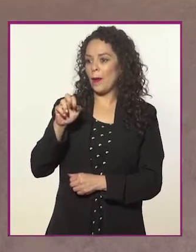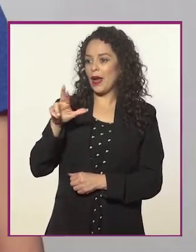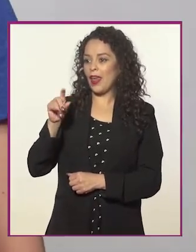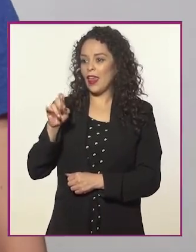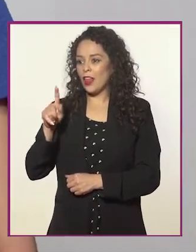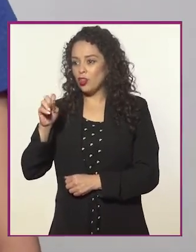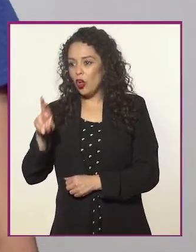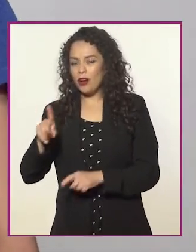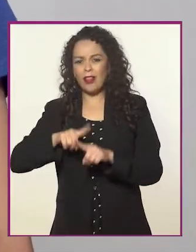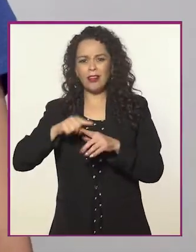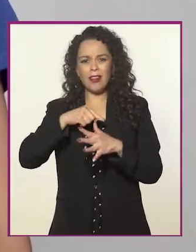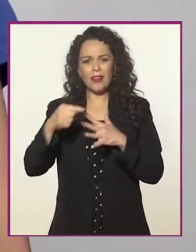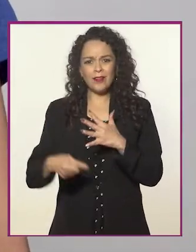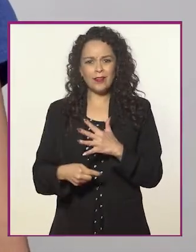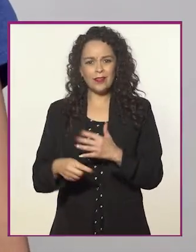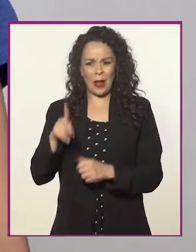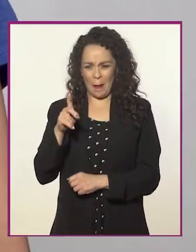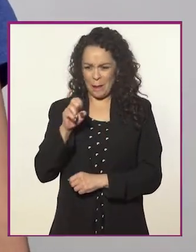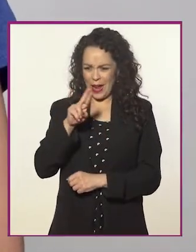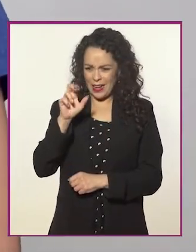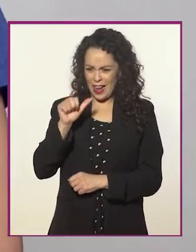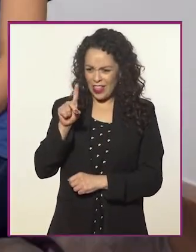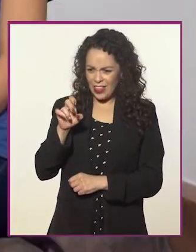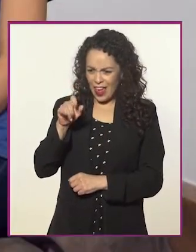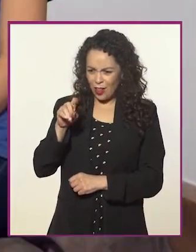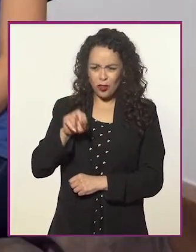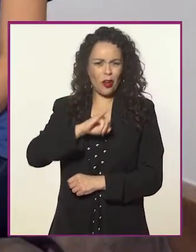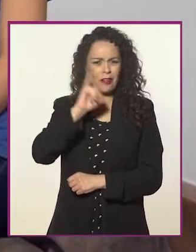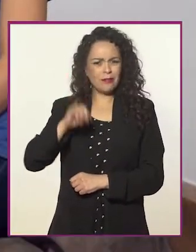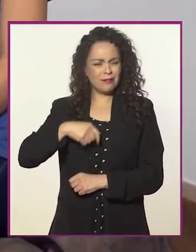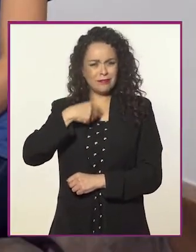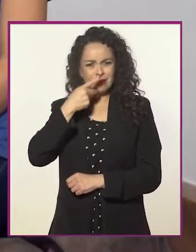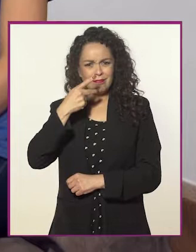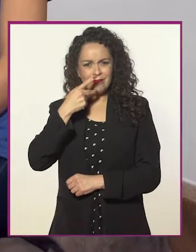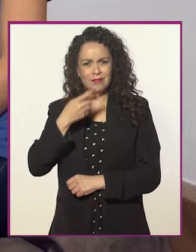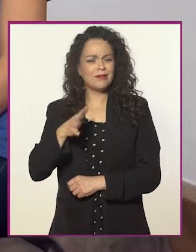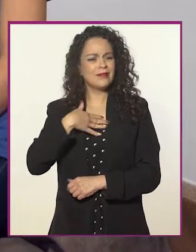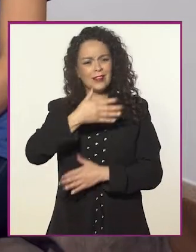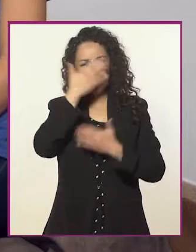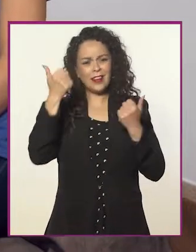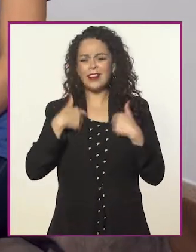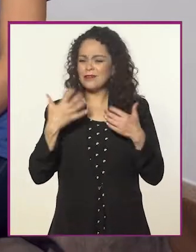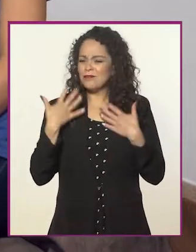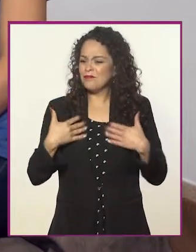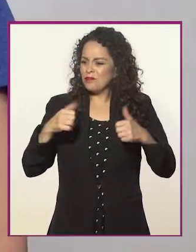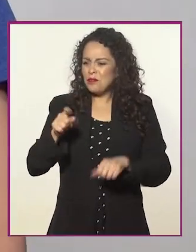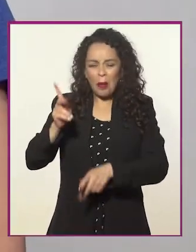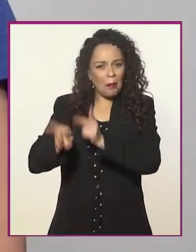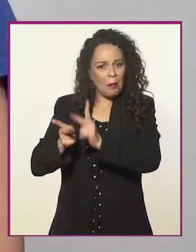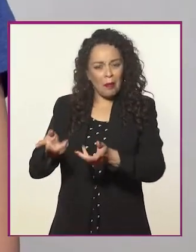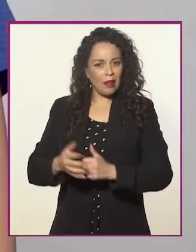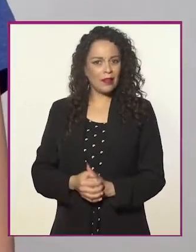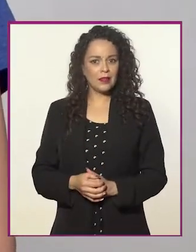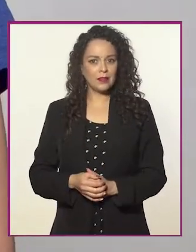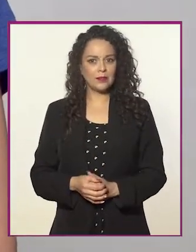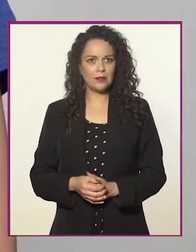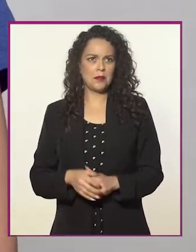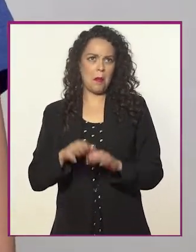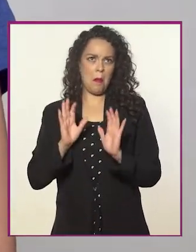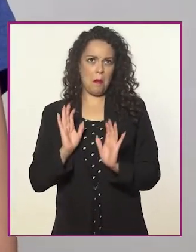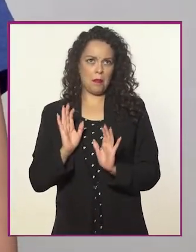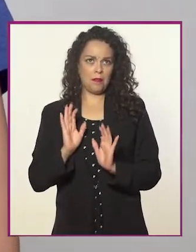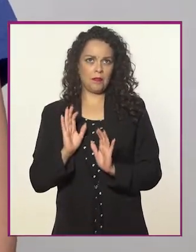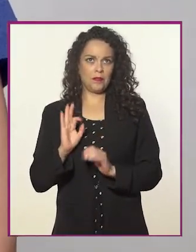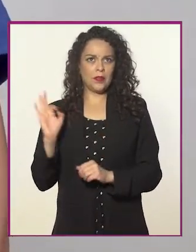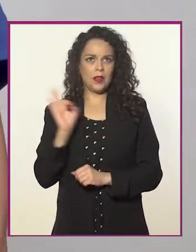Perreandator. Nunca decimos perreandator. No sé, ni siquiera entendí de qué hablaban. Bueno, no sé si es por encontrar algo